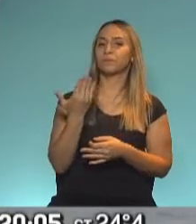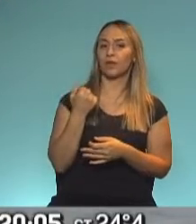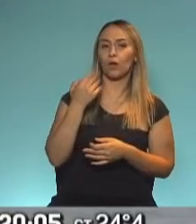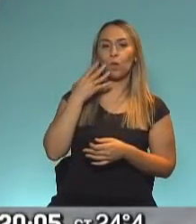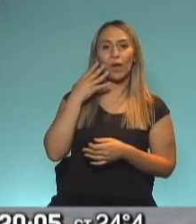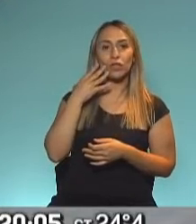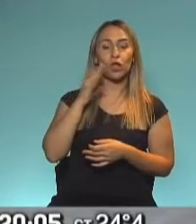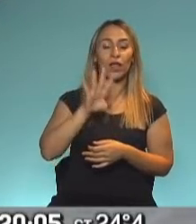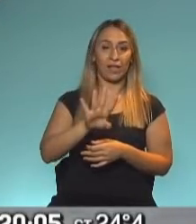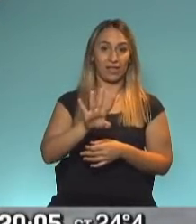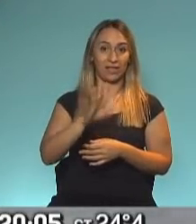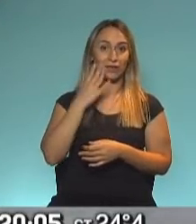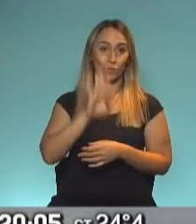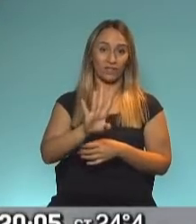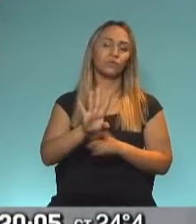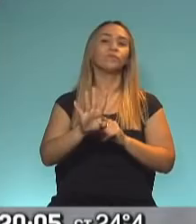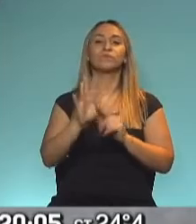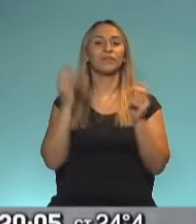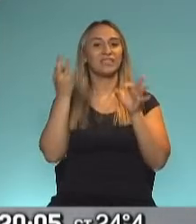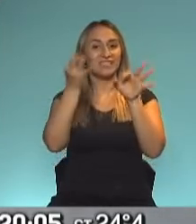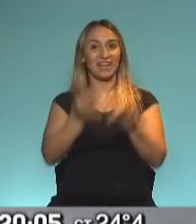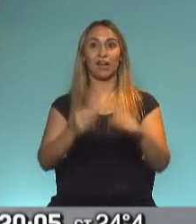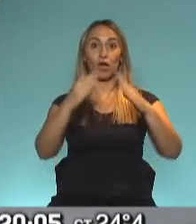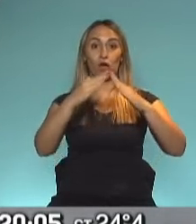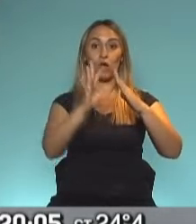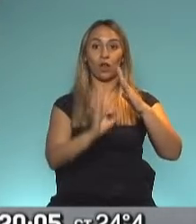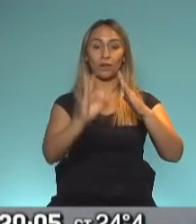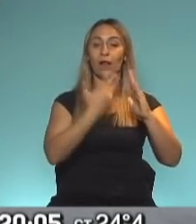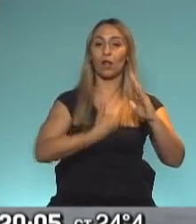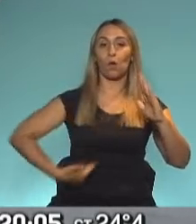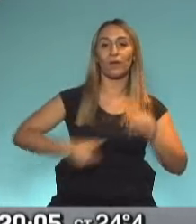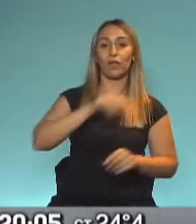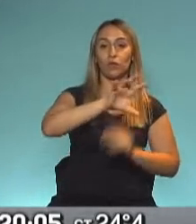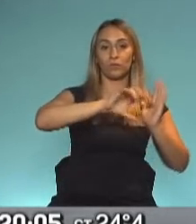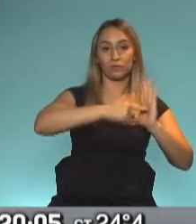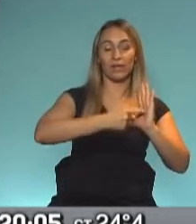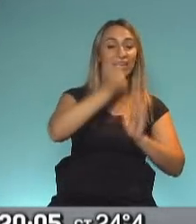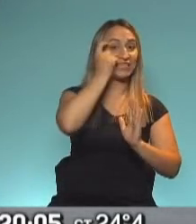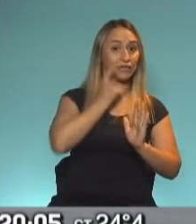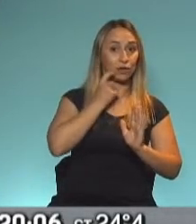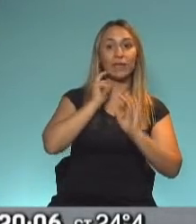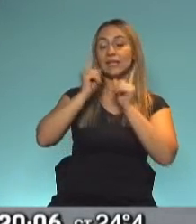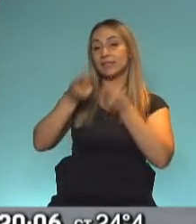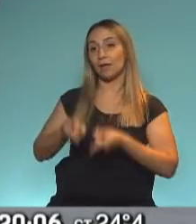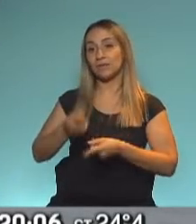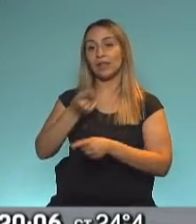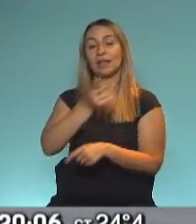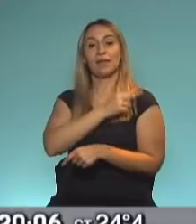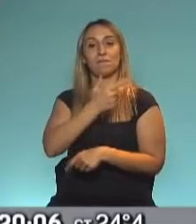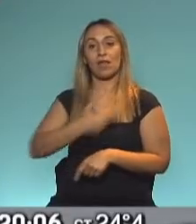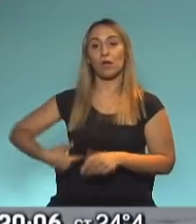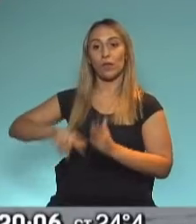llegaron hasta esta Quinta Residencial de Olivos el gobernador de la provincia de Buenos Aires, Axel Kicillof, y el jefe de